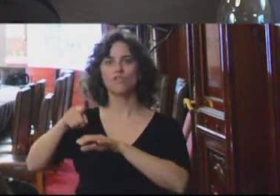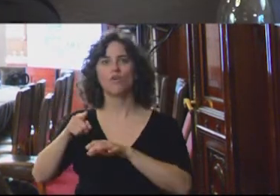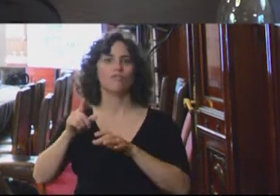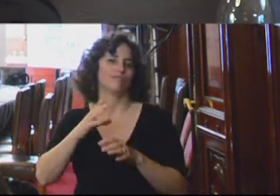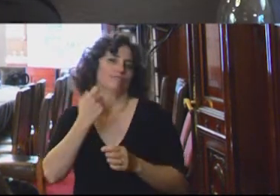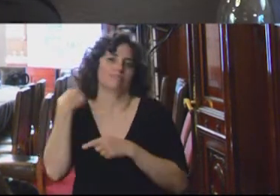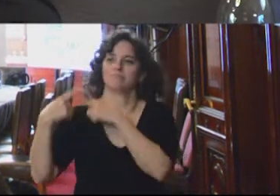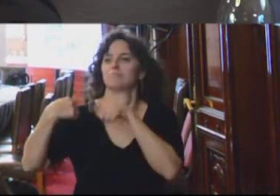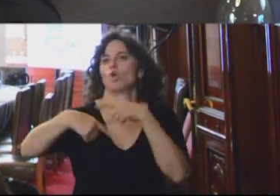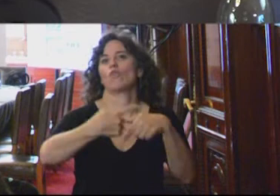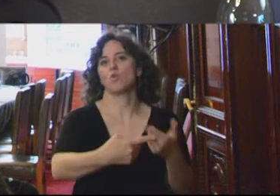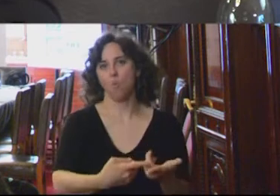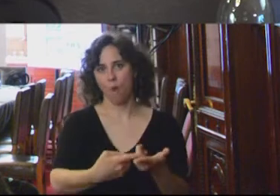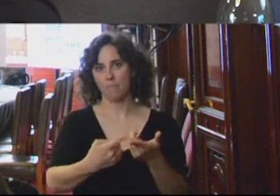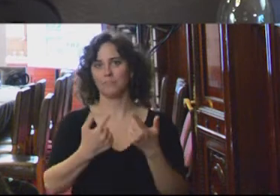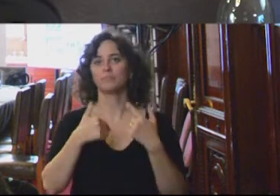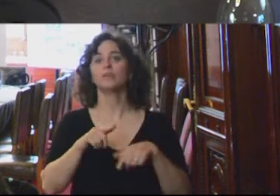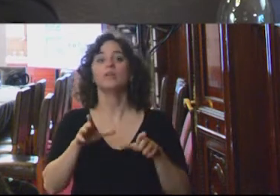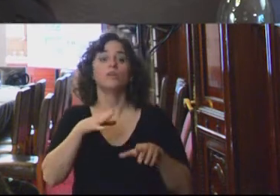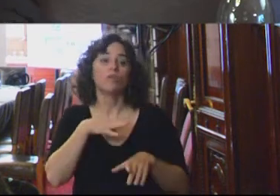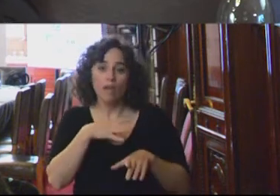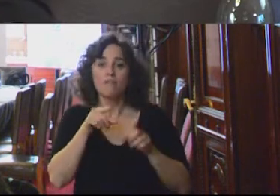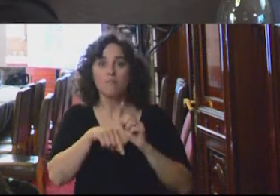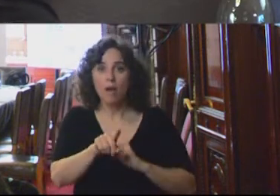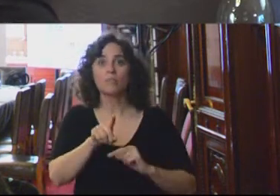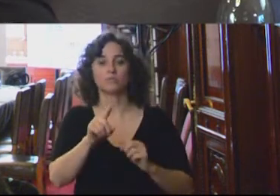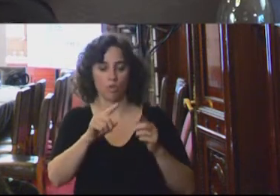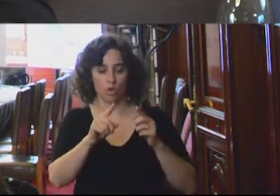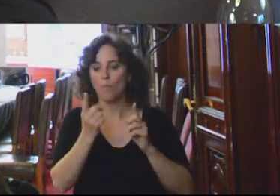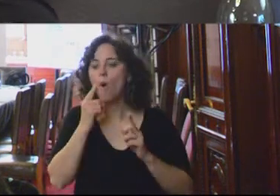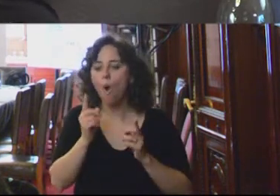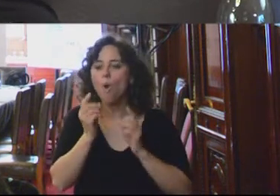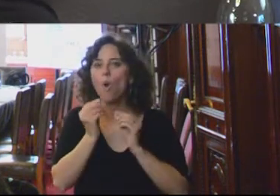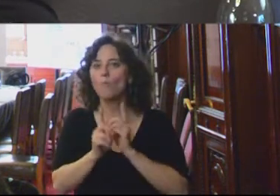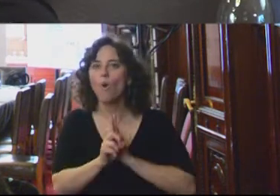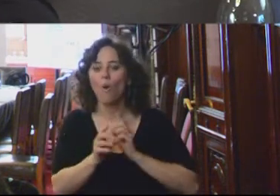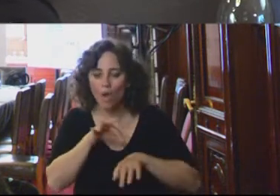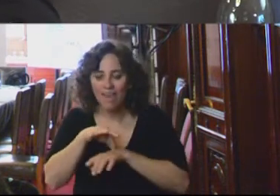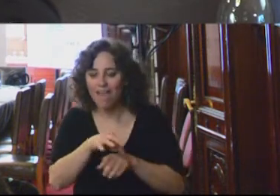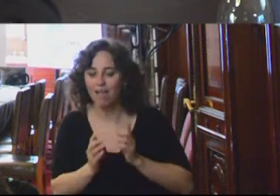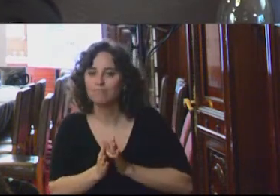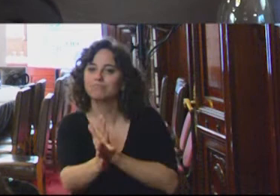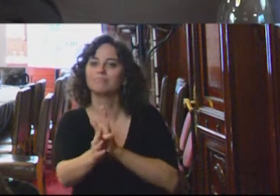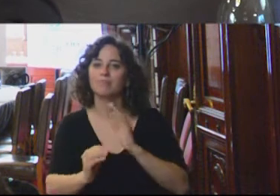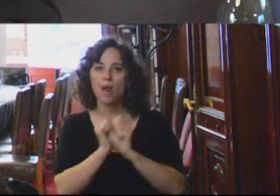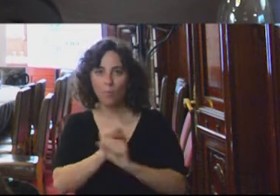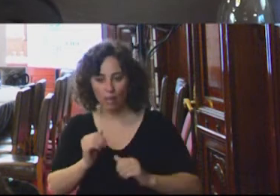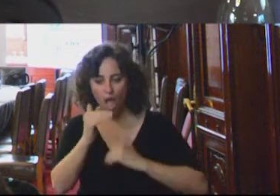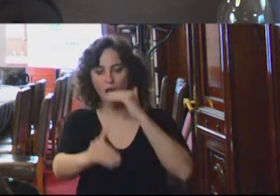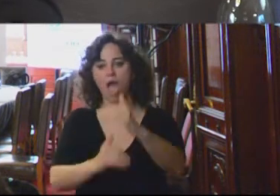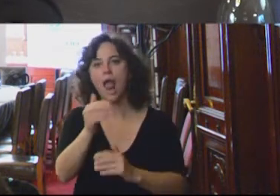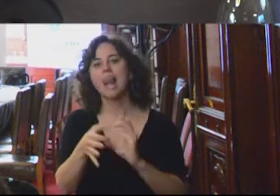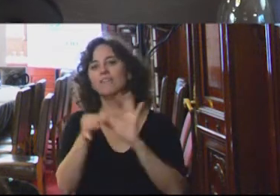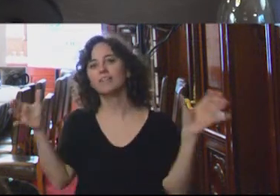intacta. Y concluiremos revisando lo que consideramos debe ser la hoja de ruta para lograr avances para la libertad de expresión en estos